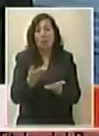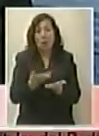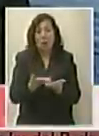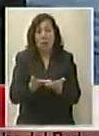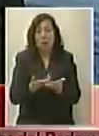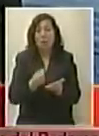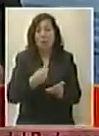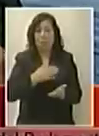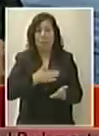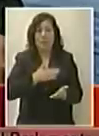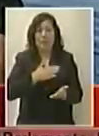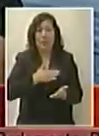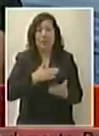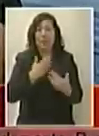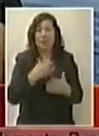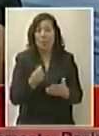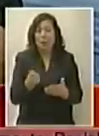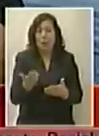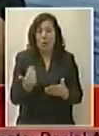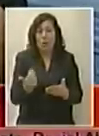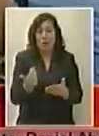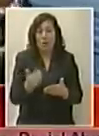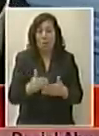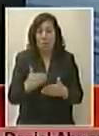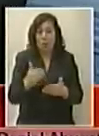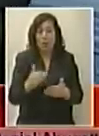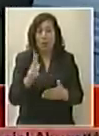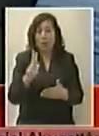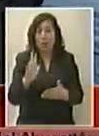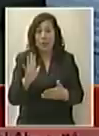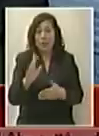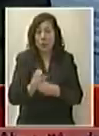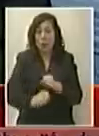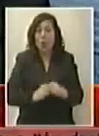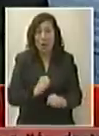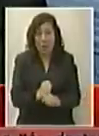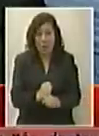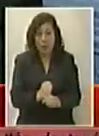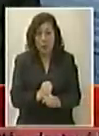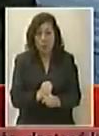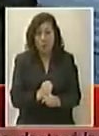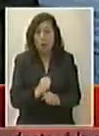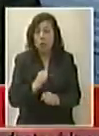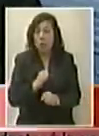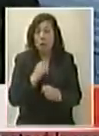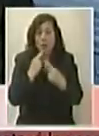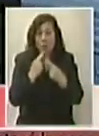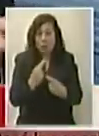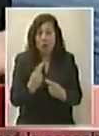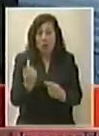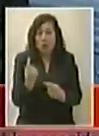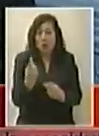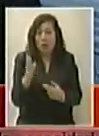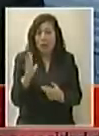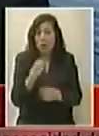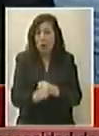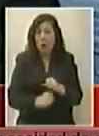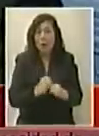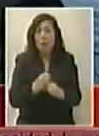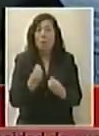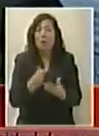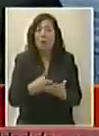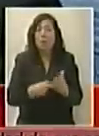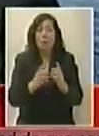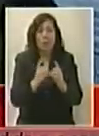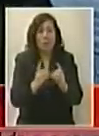dices a tu propietario ya que me has cobrado adelantado 35 años de alquiler y yo resulta que solamente he estado 5 años porque ahora